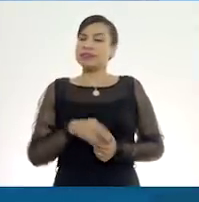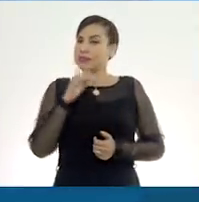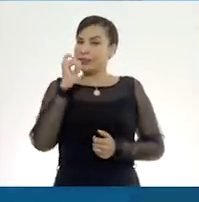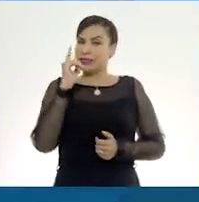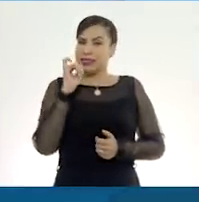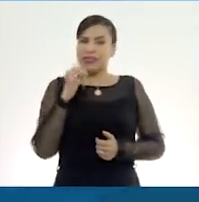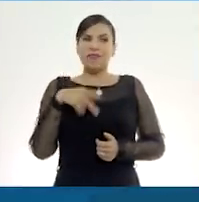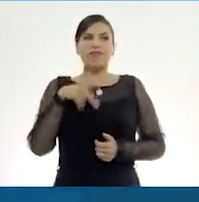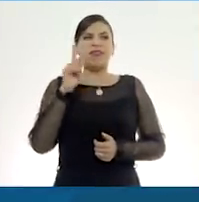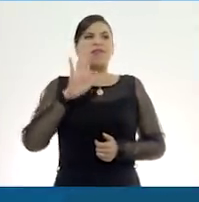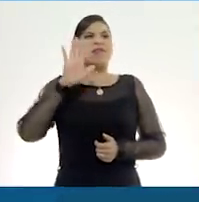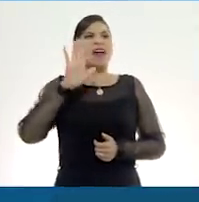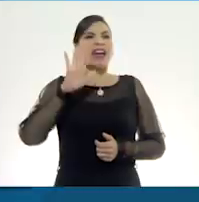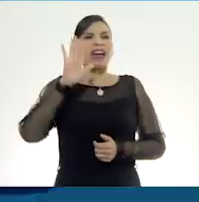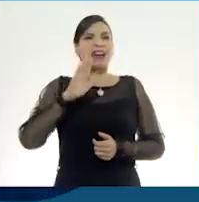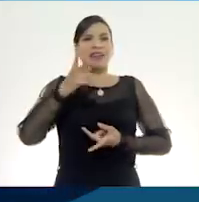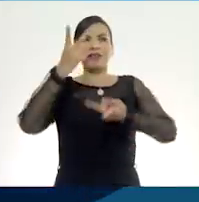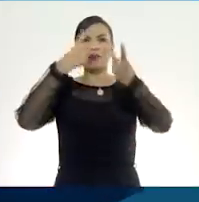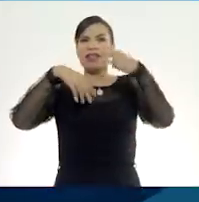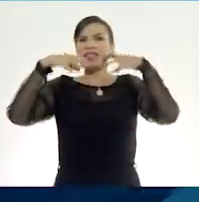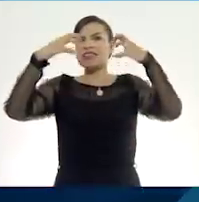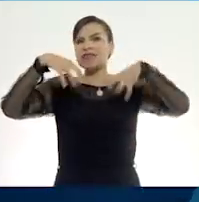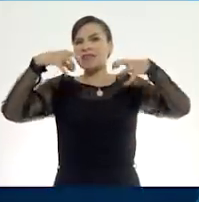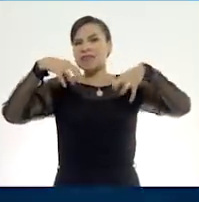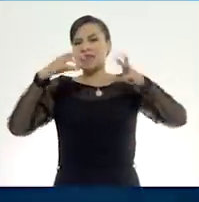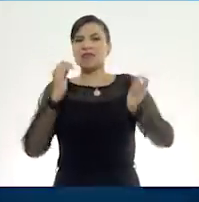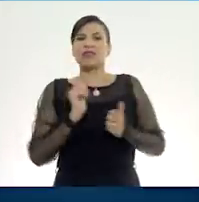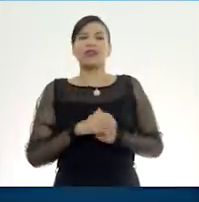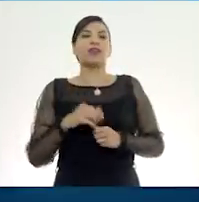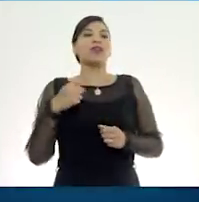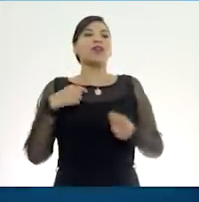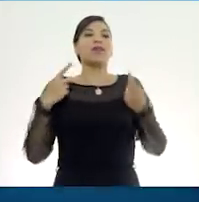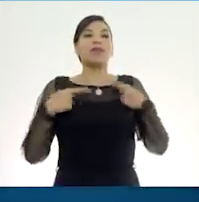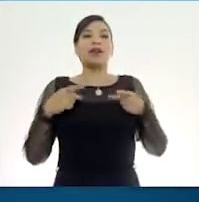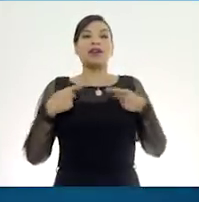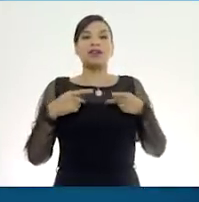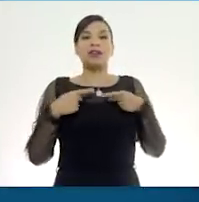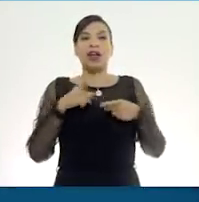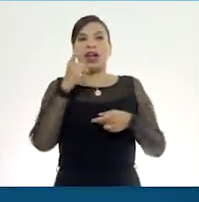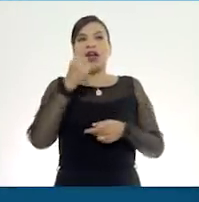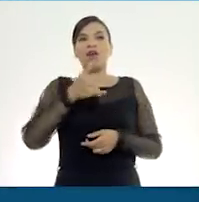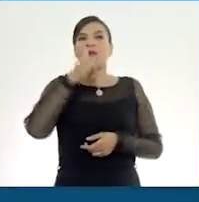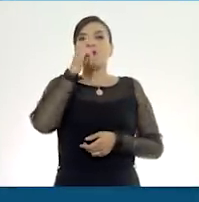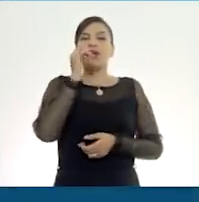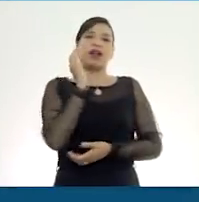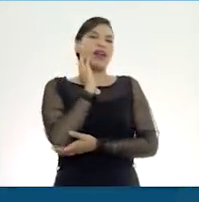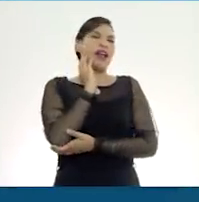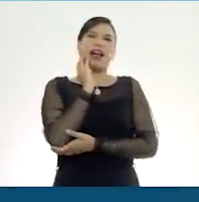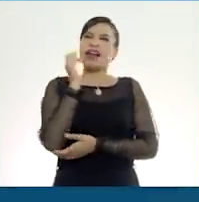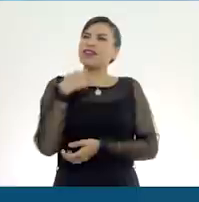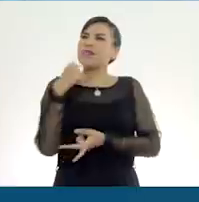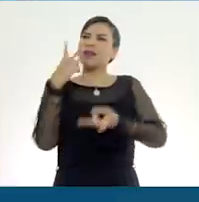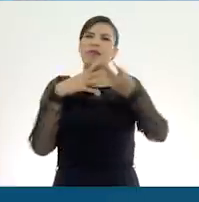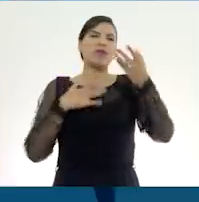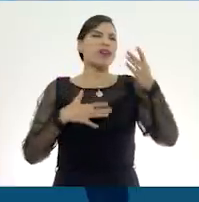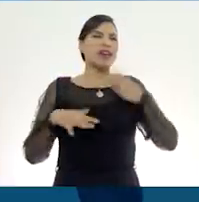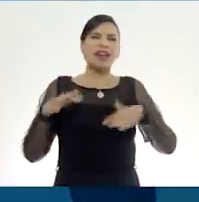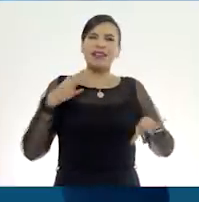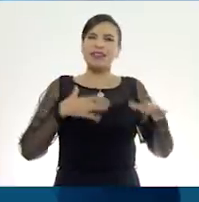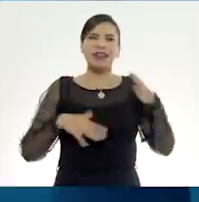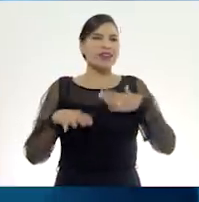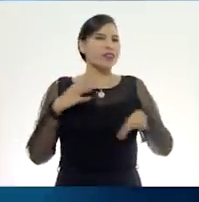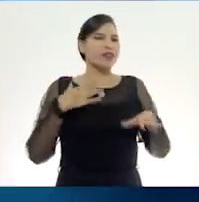Sí, pero parece que va a llover. Y yo soy la persona que está tomando agua. Ay, vengo muy cansado.